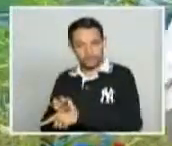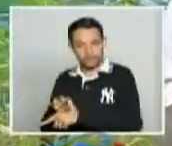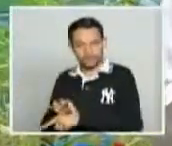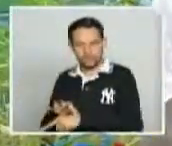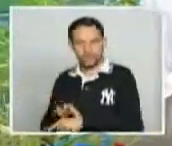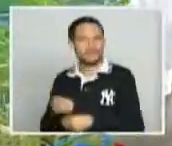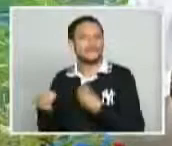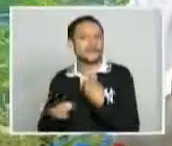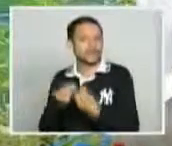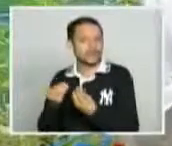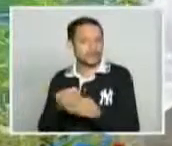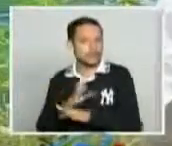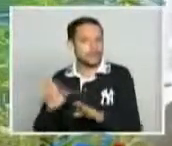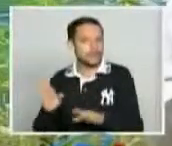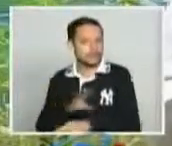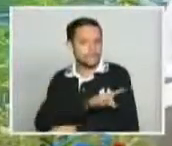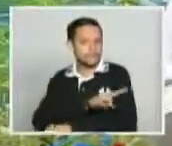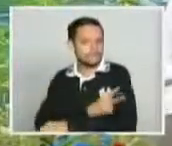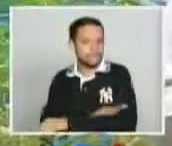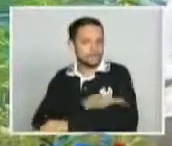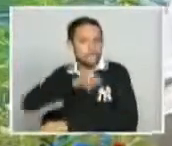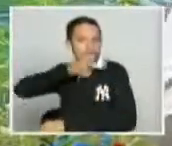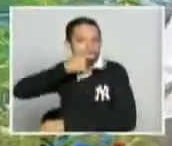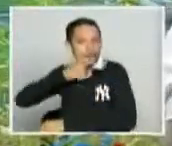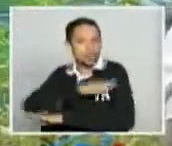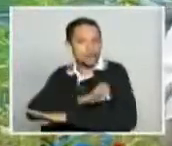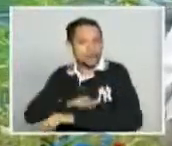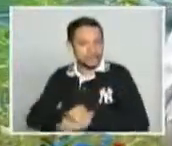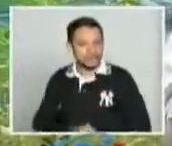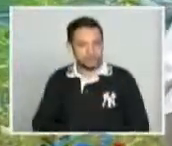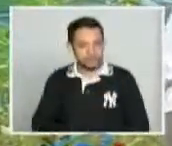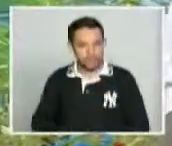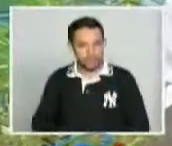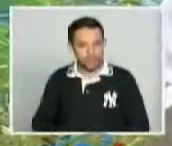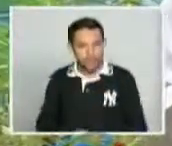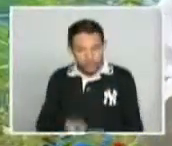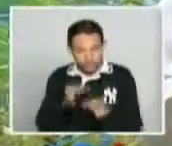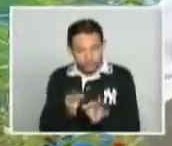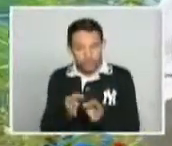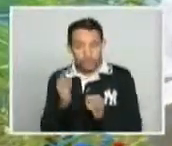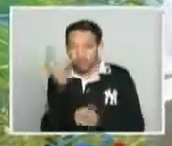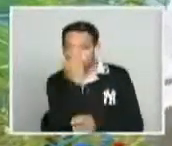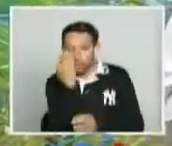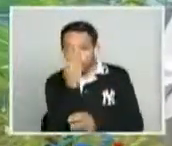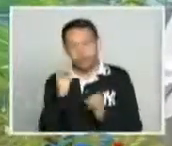terminan mandándome unas vitaminas para que no se me partan las uñas, un champú para